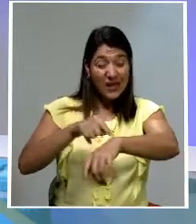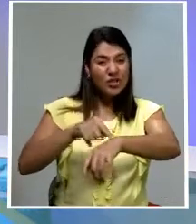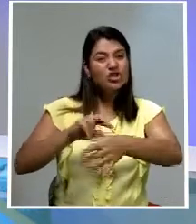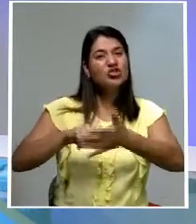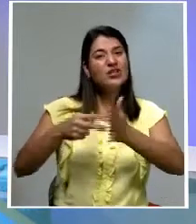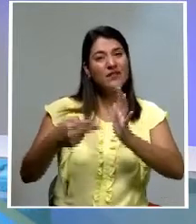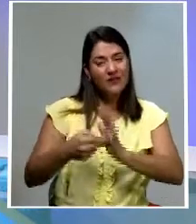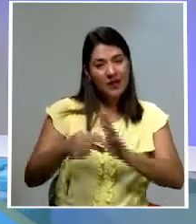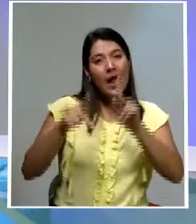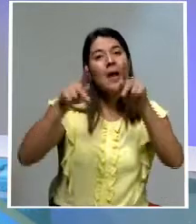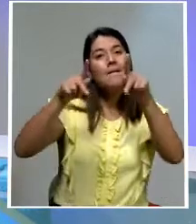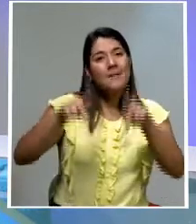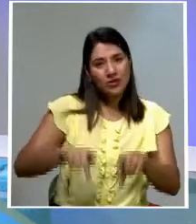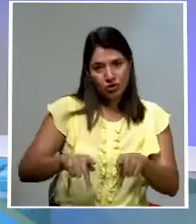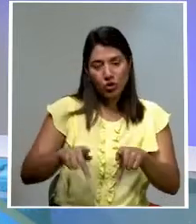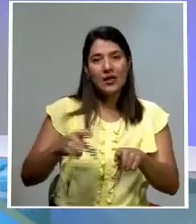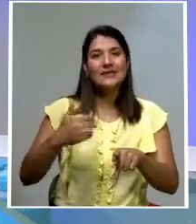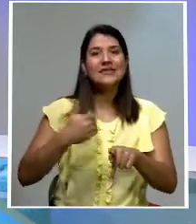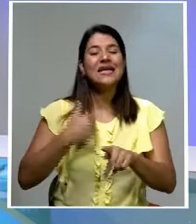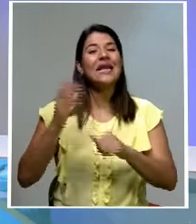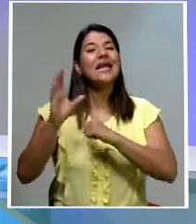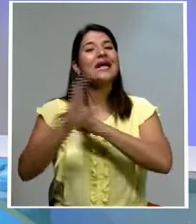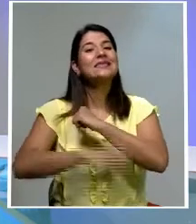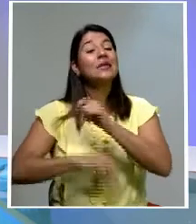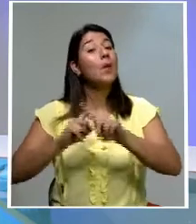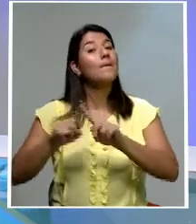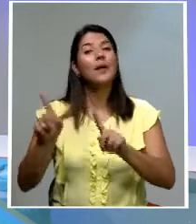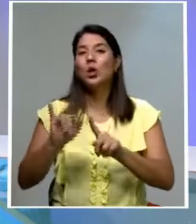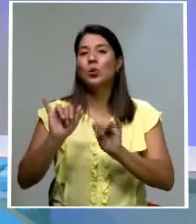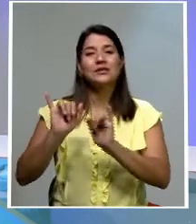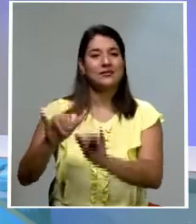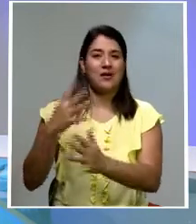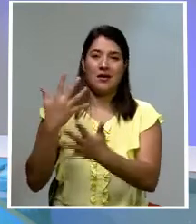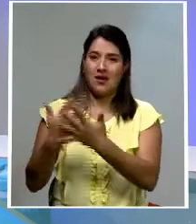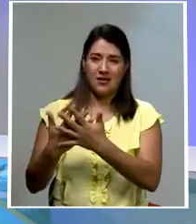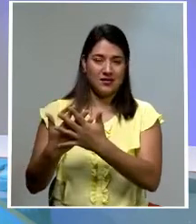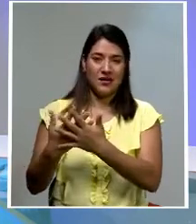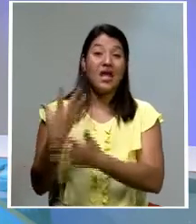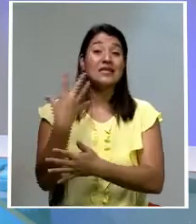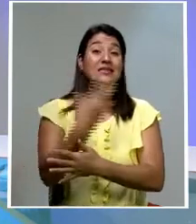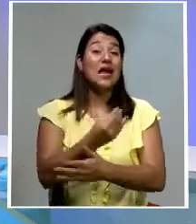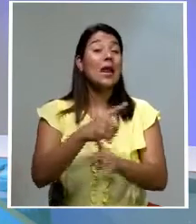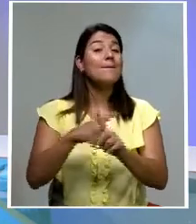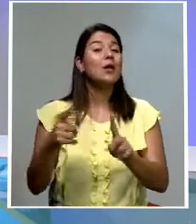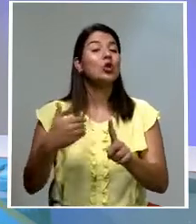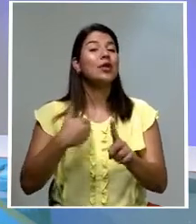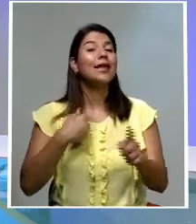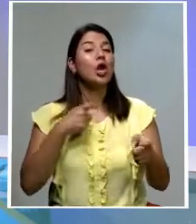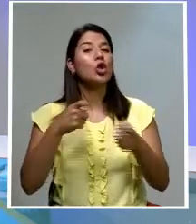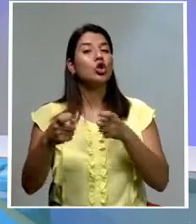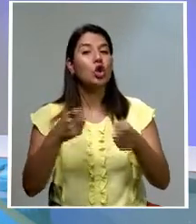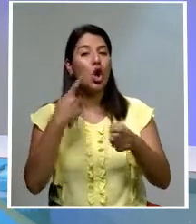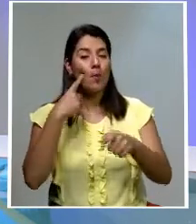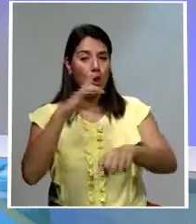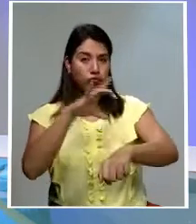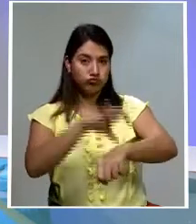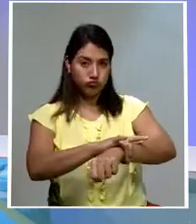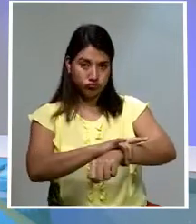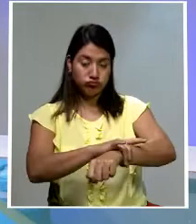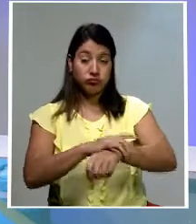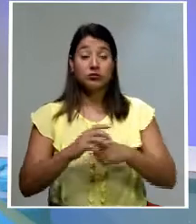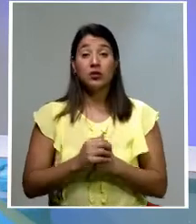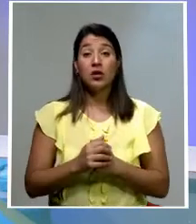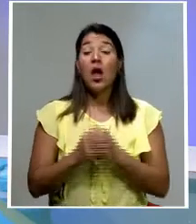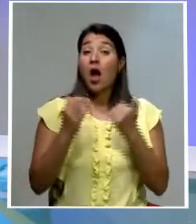satelital que debería hacer el sistema penitenciario. Ante esto, la Policía Municipal de San José considera que